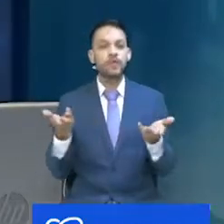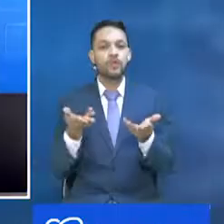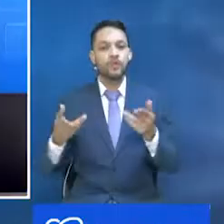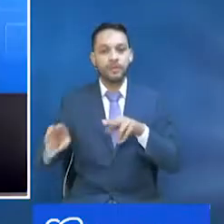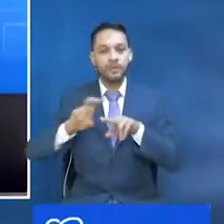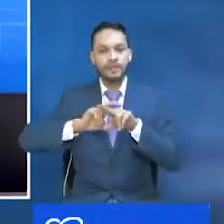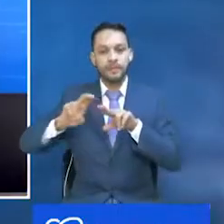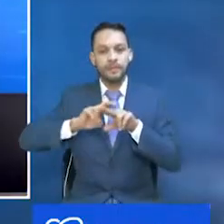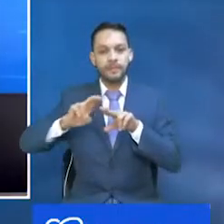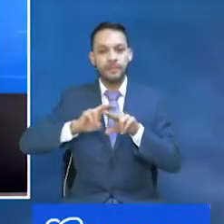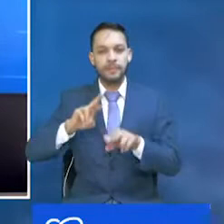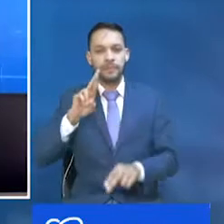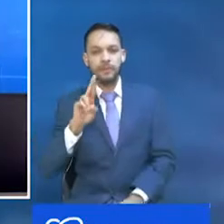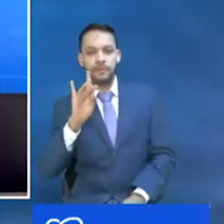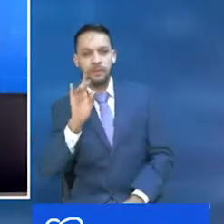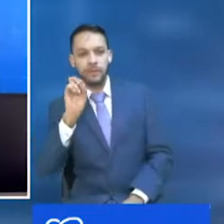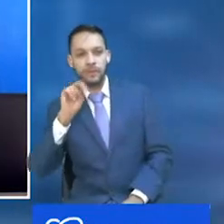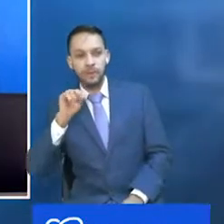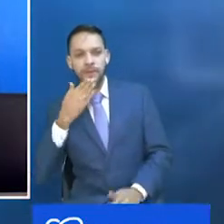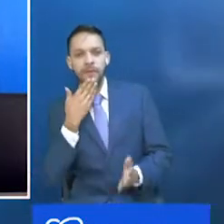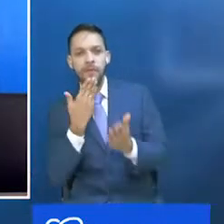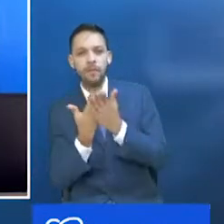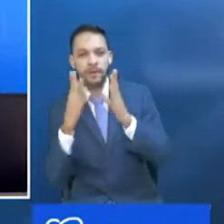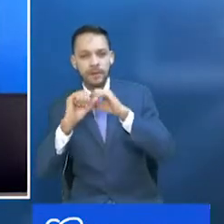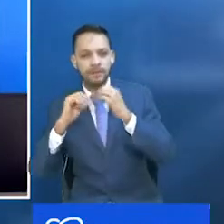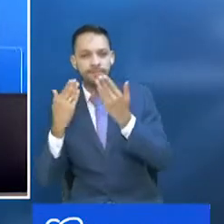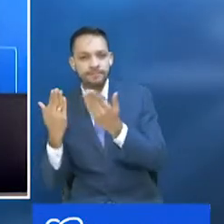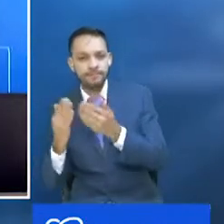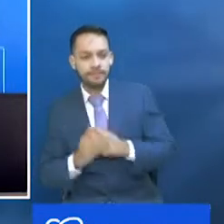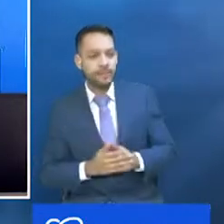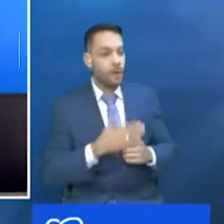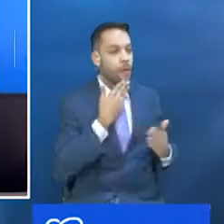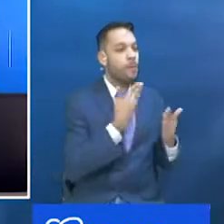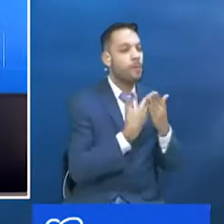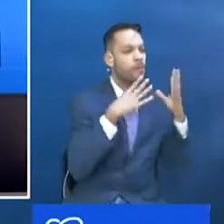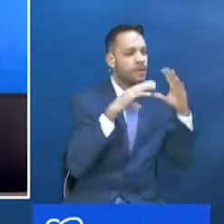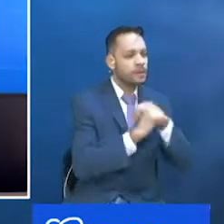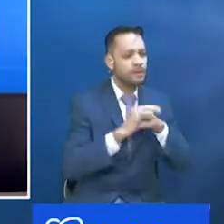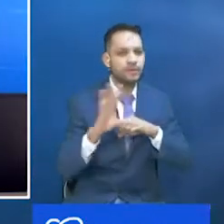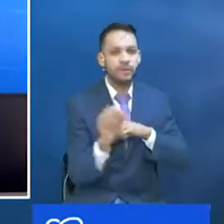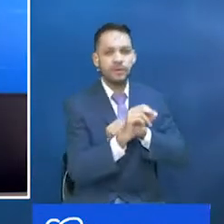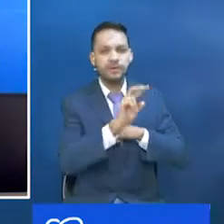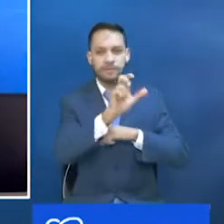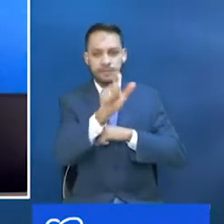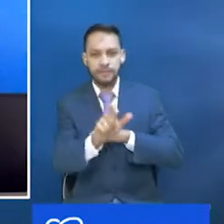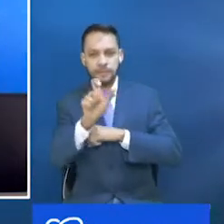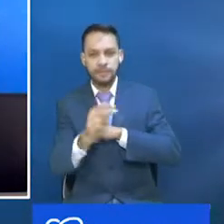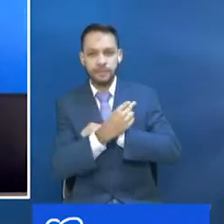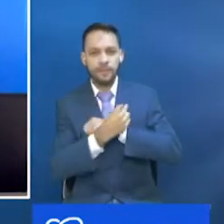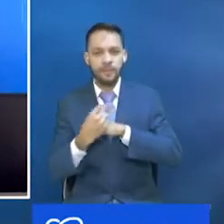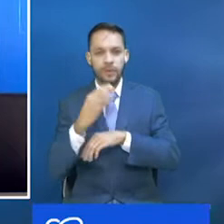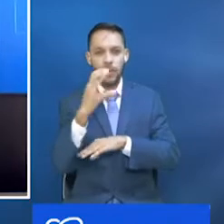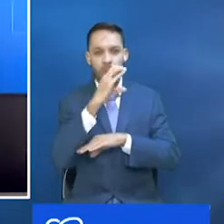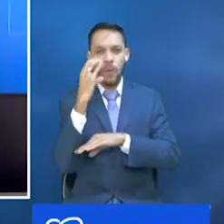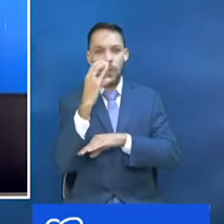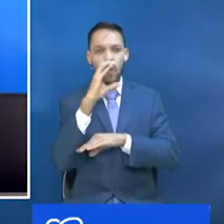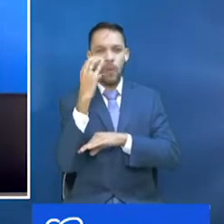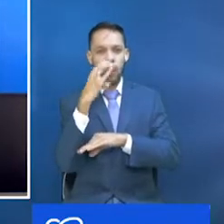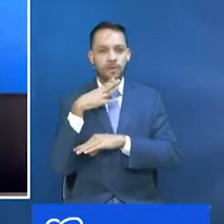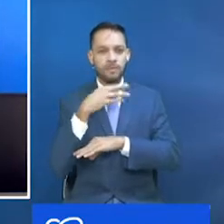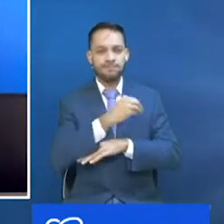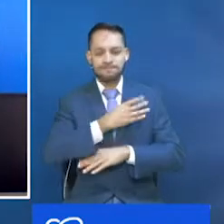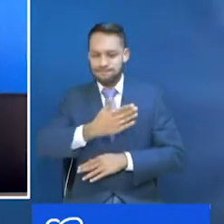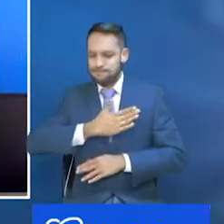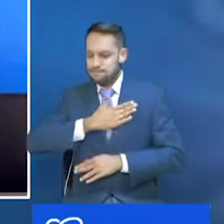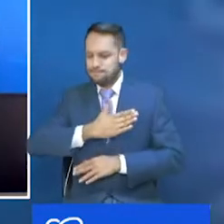rubén darío gaona rubén buena noche laura qué tal muy buenas noches para usted para todos nuestros televidentes en colombia y del mundo es un verdadero gusto un